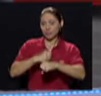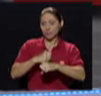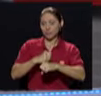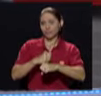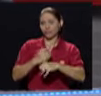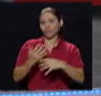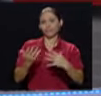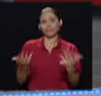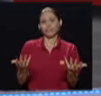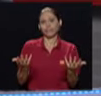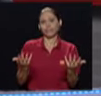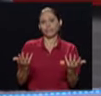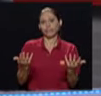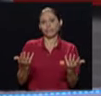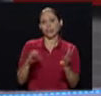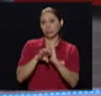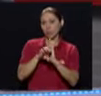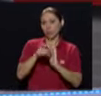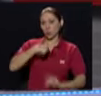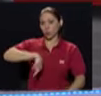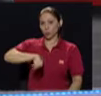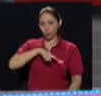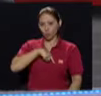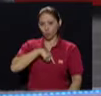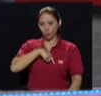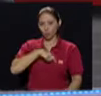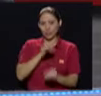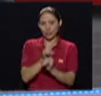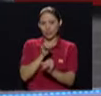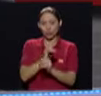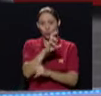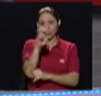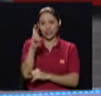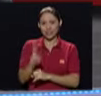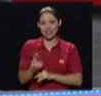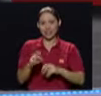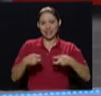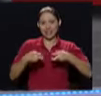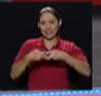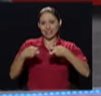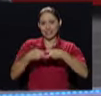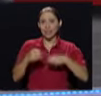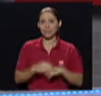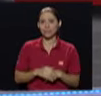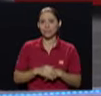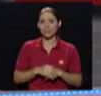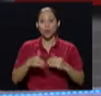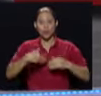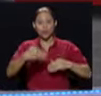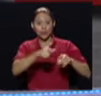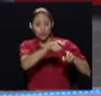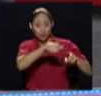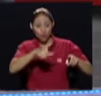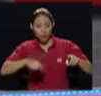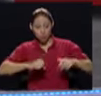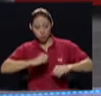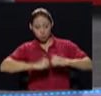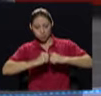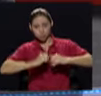a nivel, en el caso de nosotros, del Instituto Costa Ricense de Electricidad, la construcción de